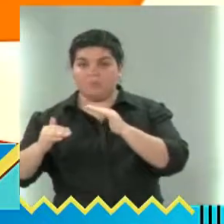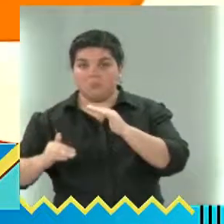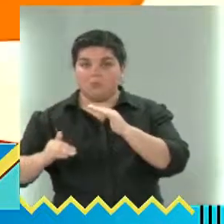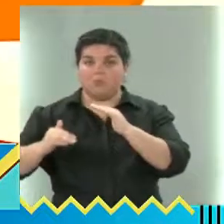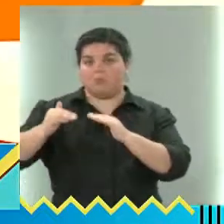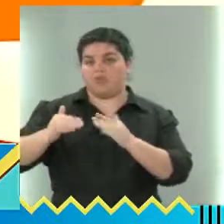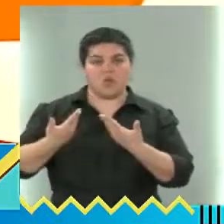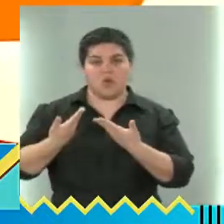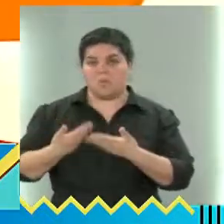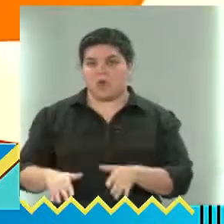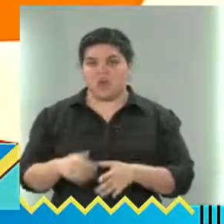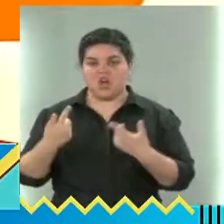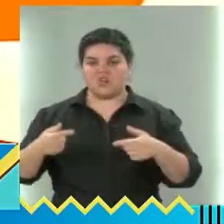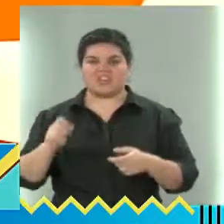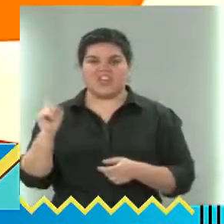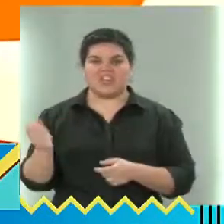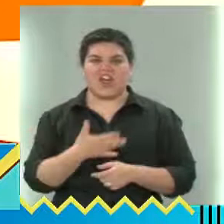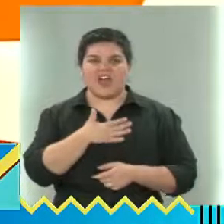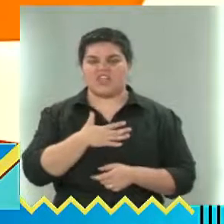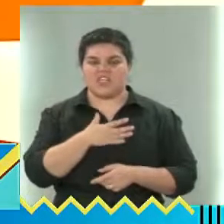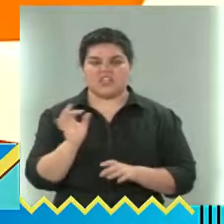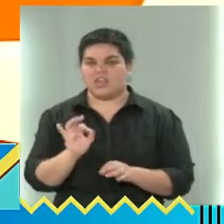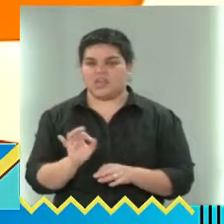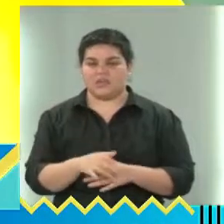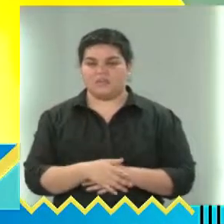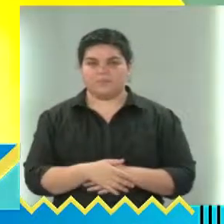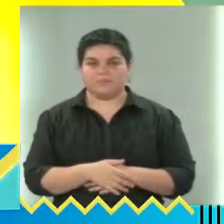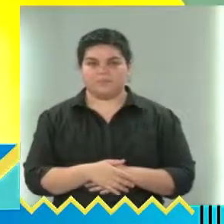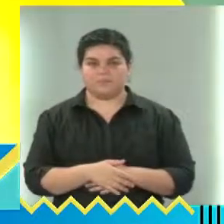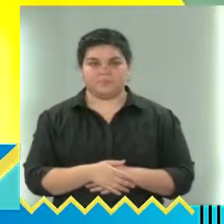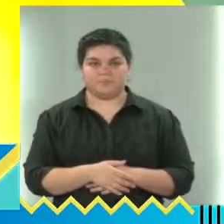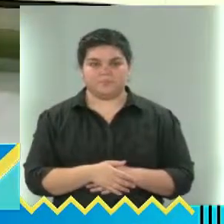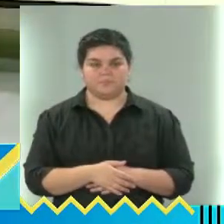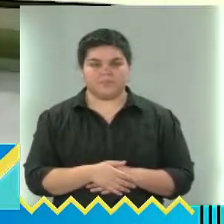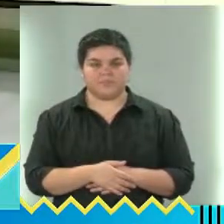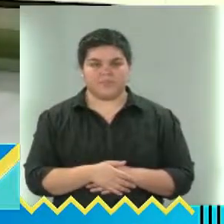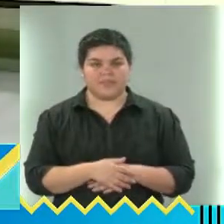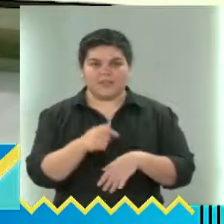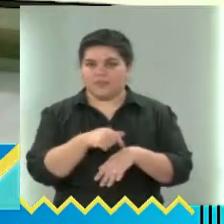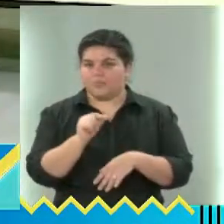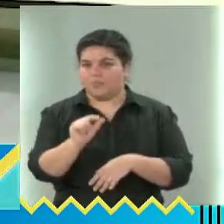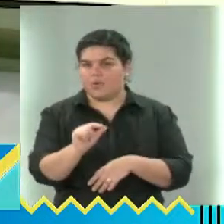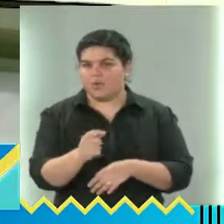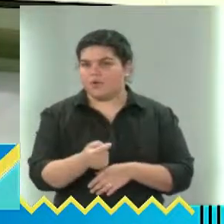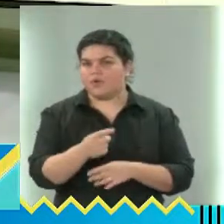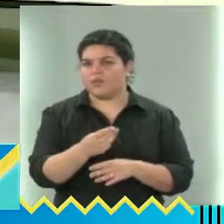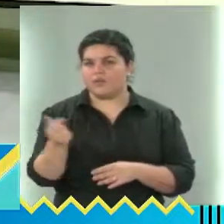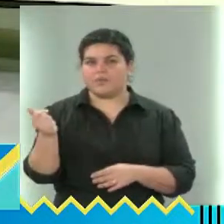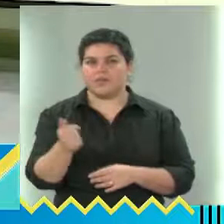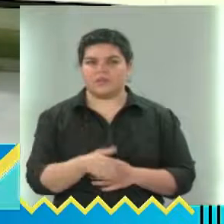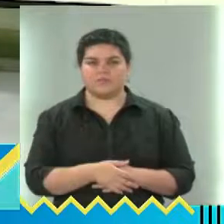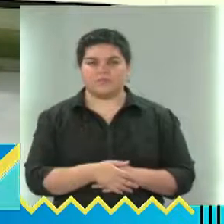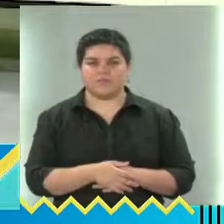es que no hay reacciones adversas o son casi nulas en la donación de sangre. Bien, ya estamos cerca del final. ¿Cuáles son